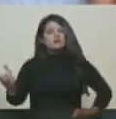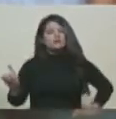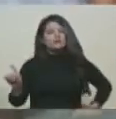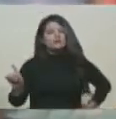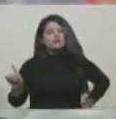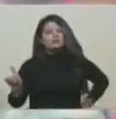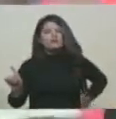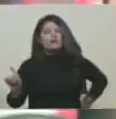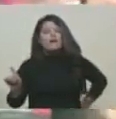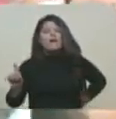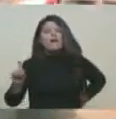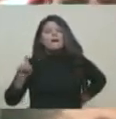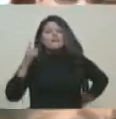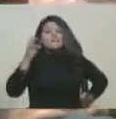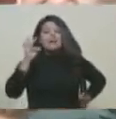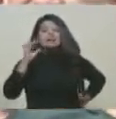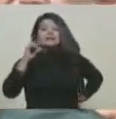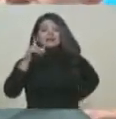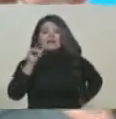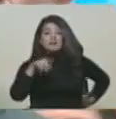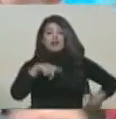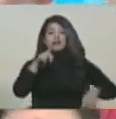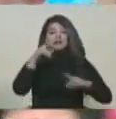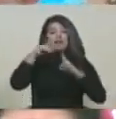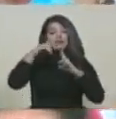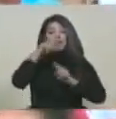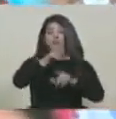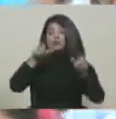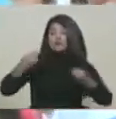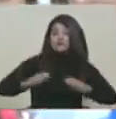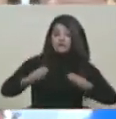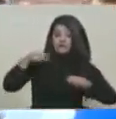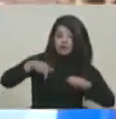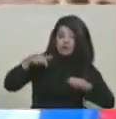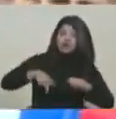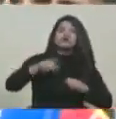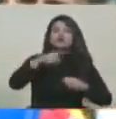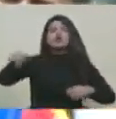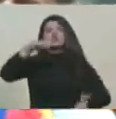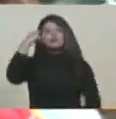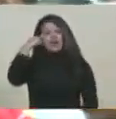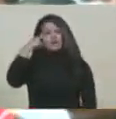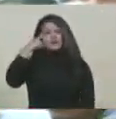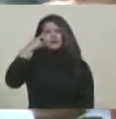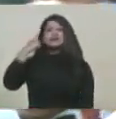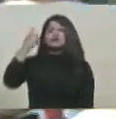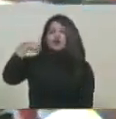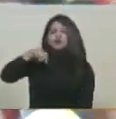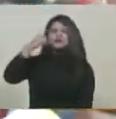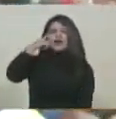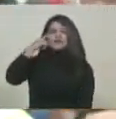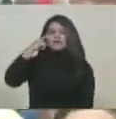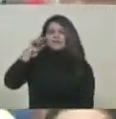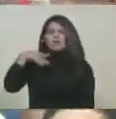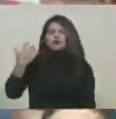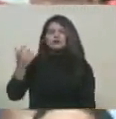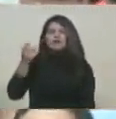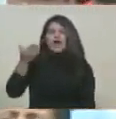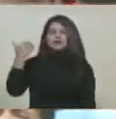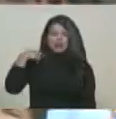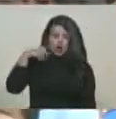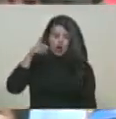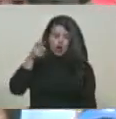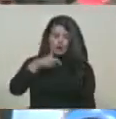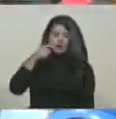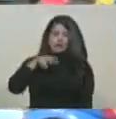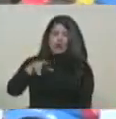eso. El pueblo del estado Táchira sabe lo que significa, no solo por el antiguo gobernador, que la